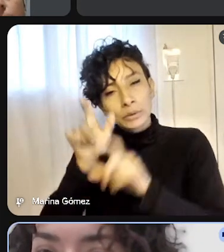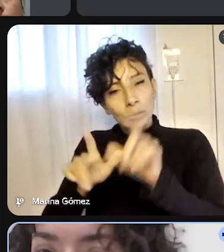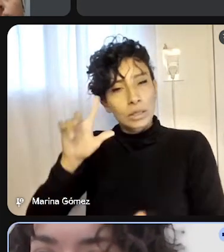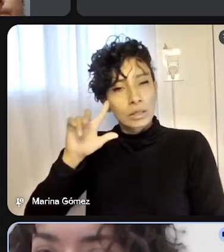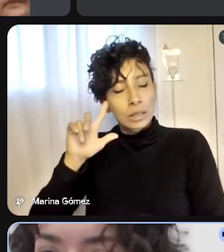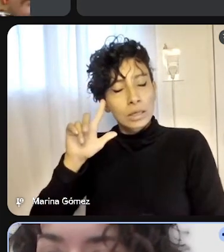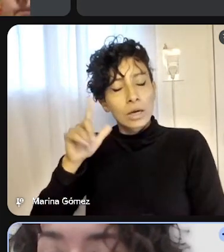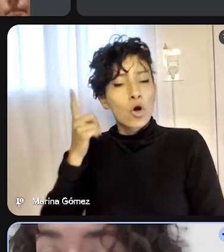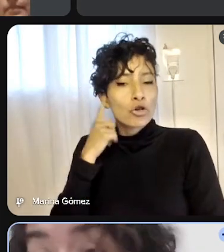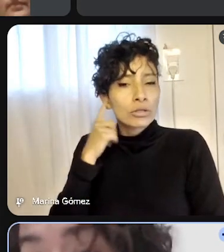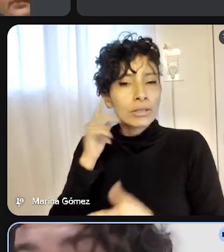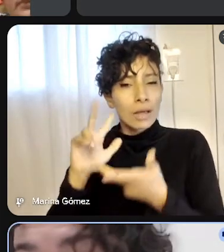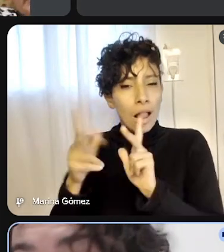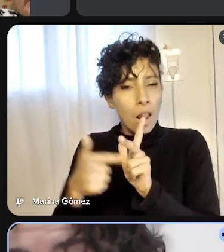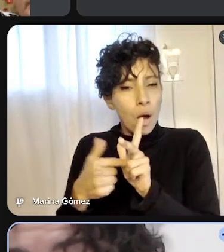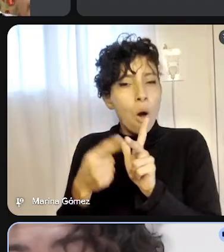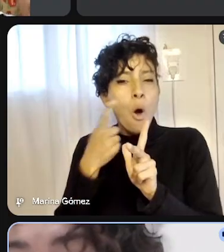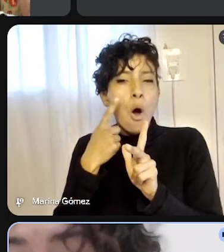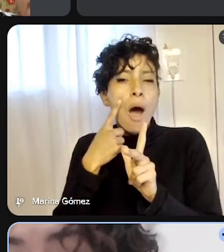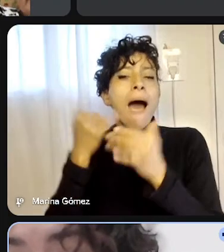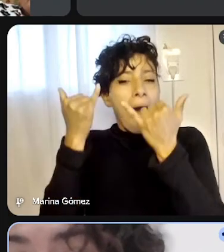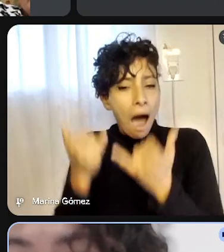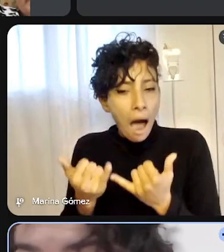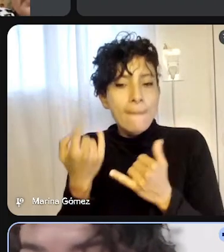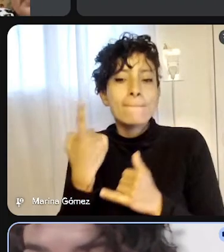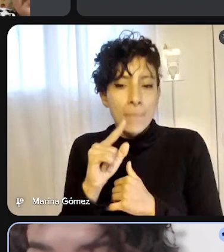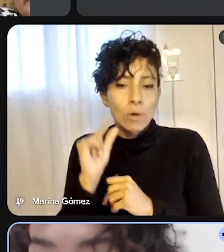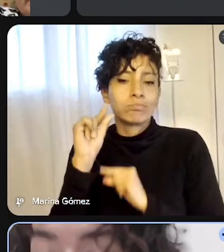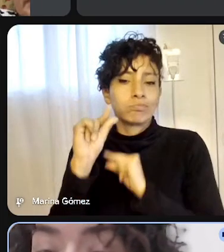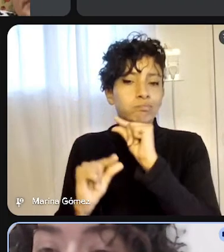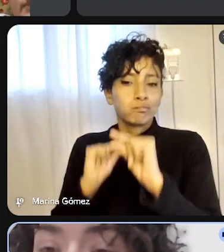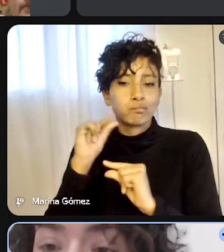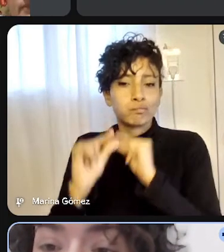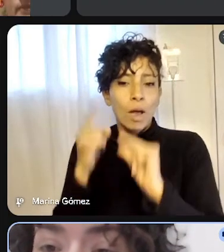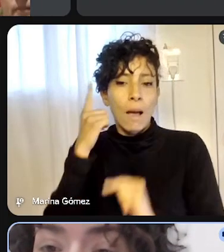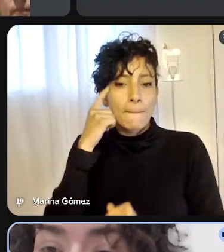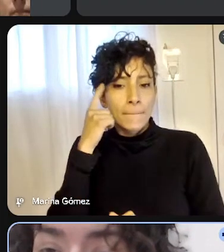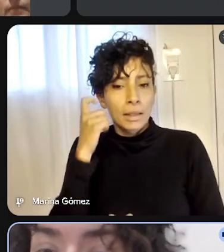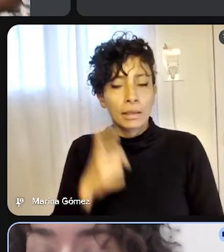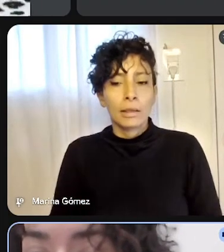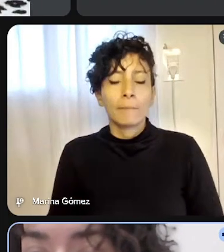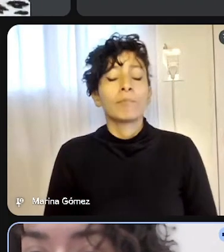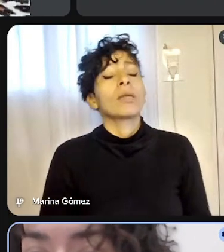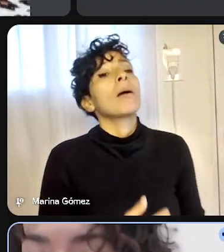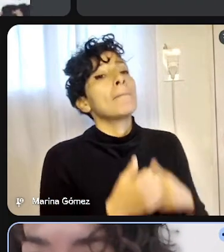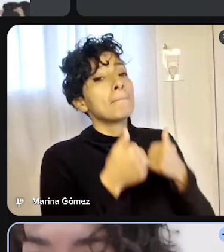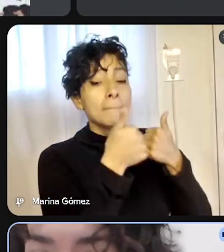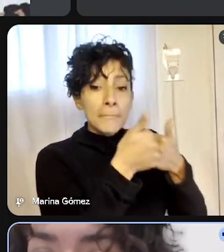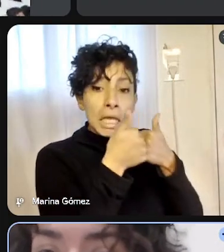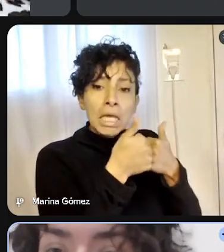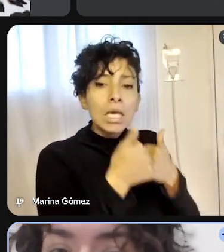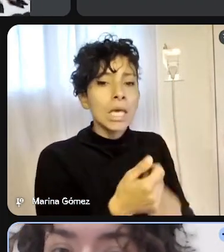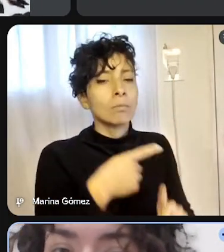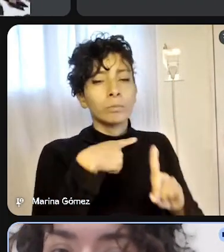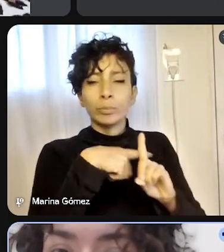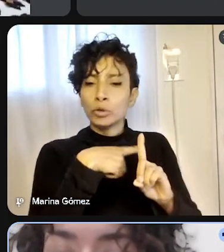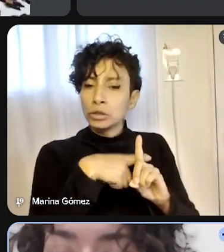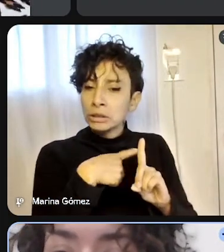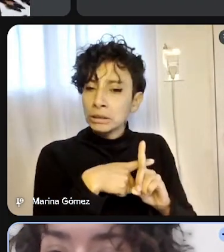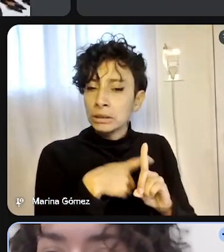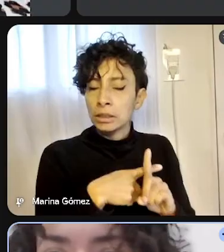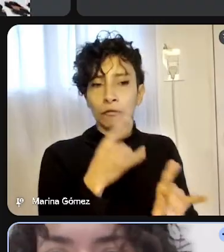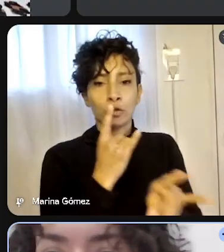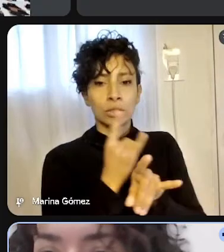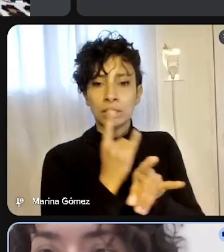bien, bien. Buenísimo, eso es lo que se intenta, ¿no? Desde el lugar que cada uno o cada una esté,